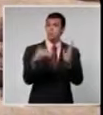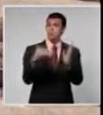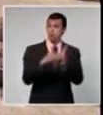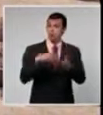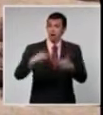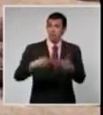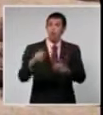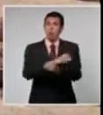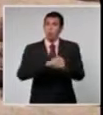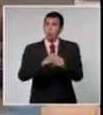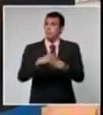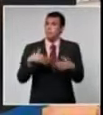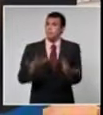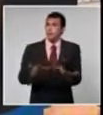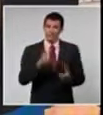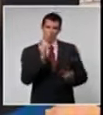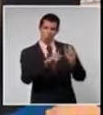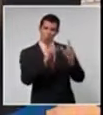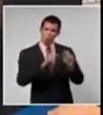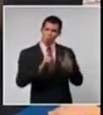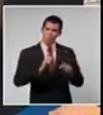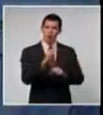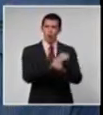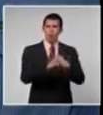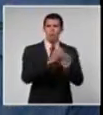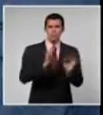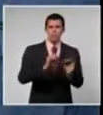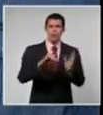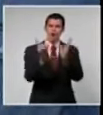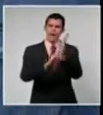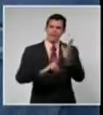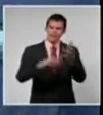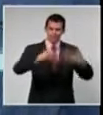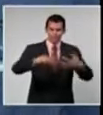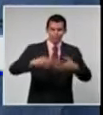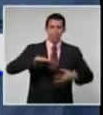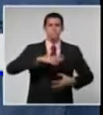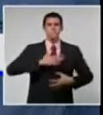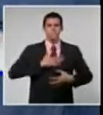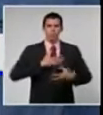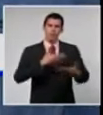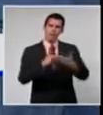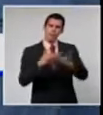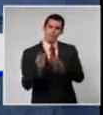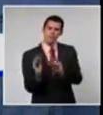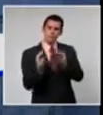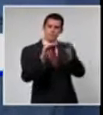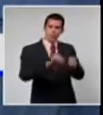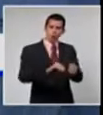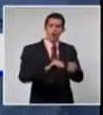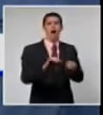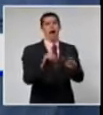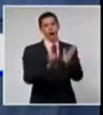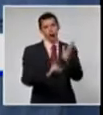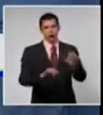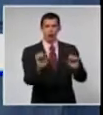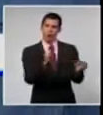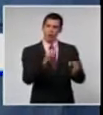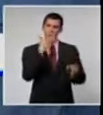uso y consumo de portadores energéticos. Otra de las salidas que tiene el proyecto es el desarrollo de aulas especializadas para